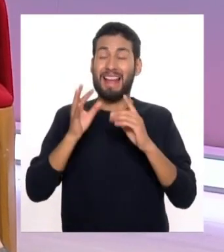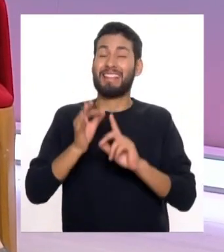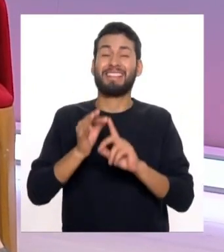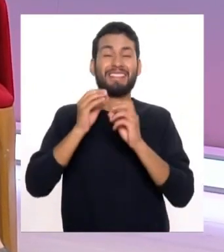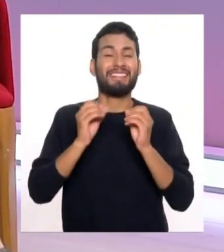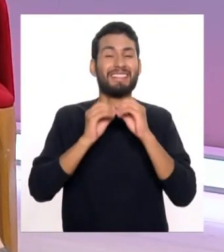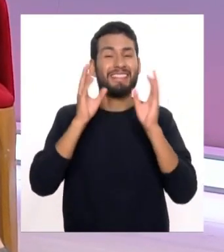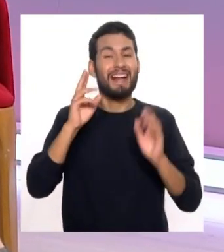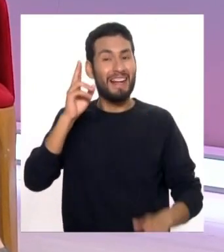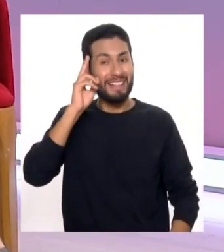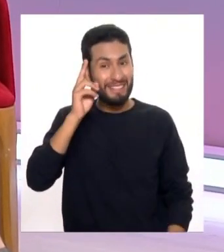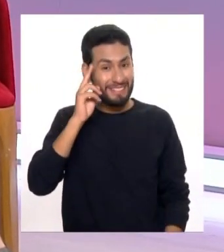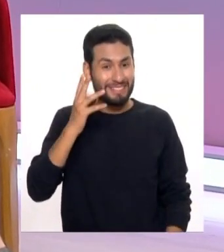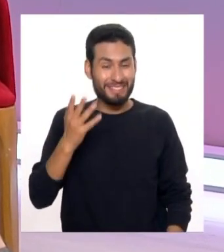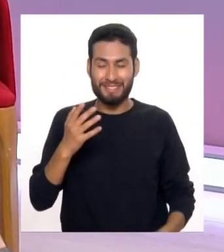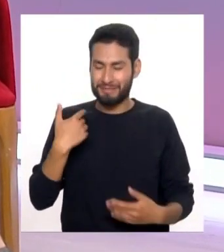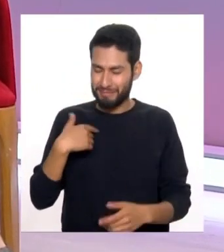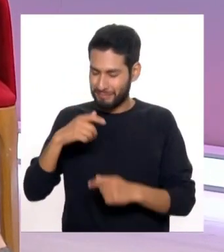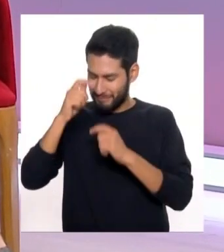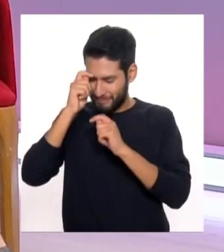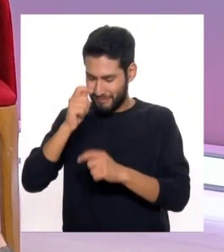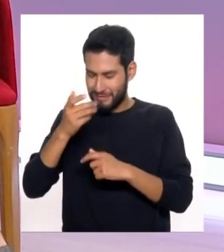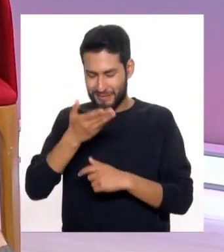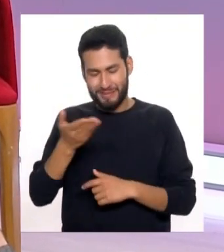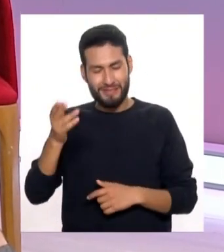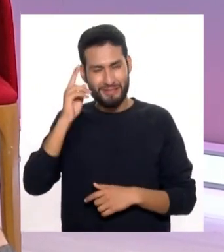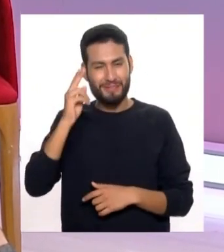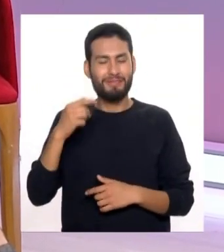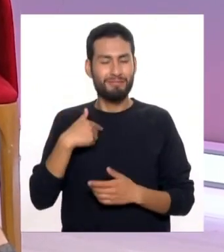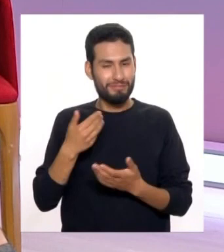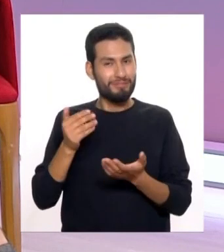los Maestros. Un homenaje a todos ellos, nuevamente se los